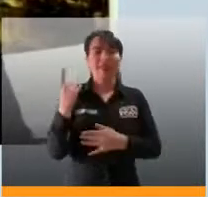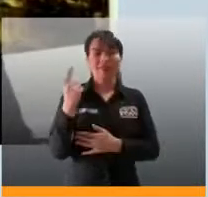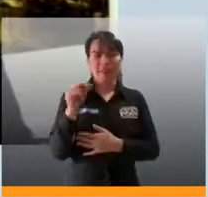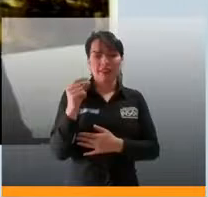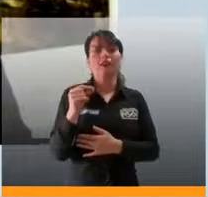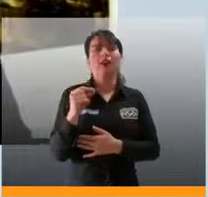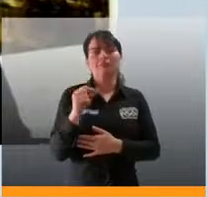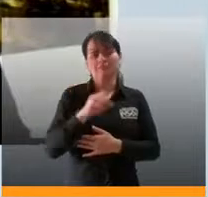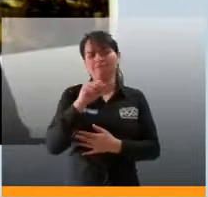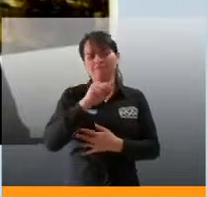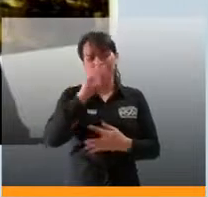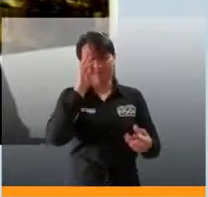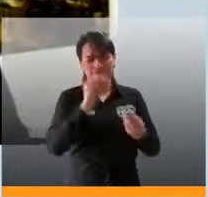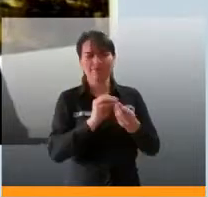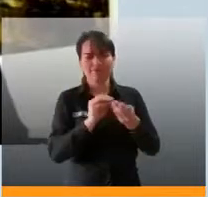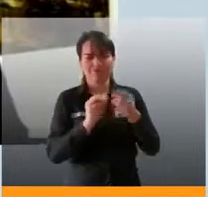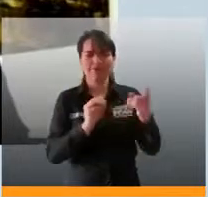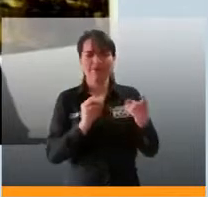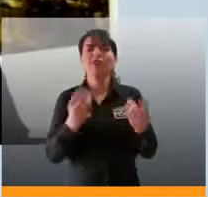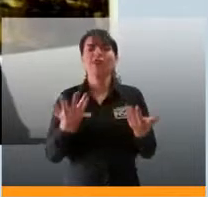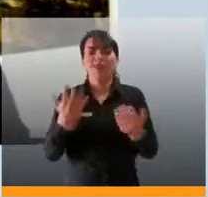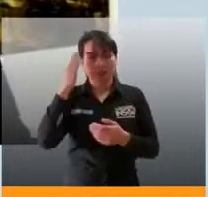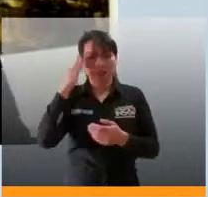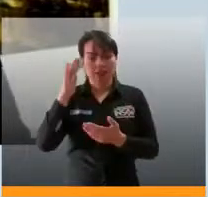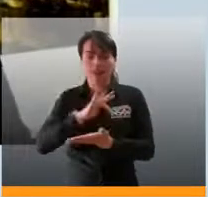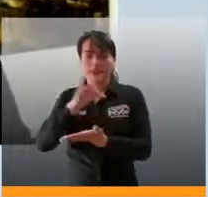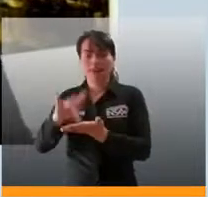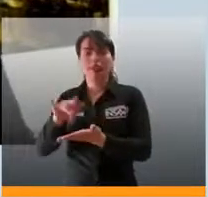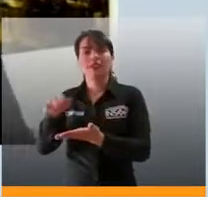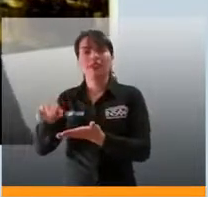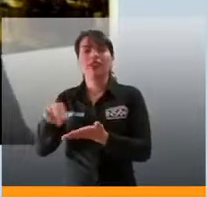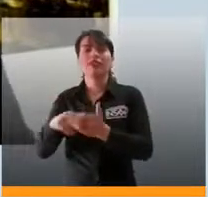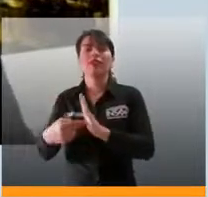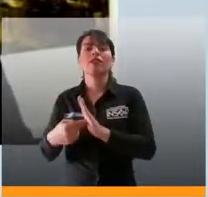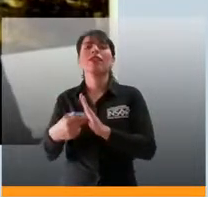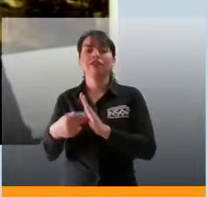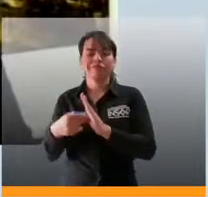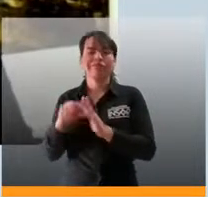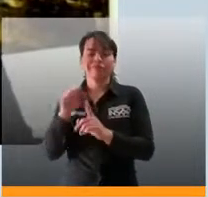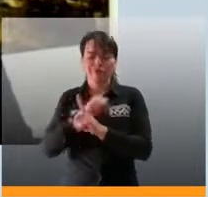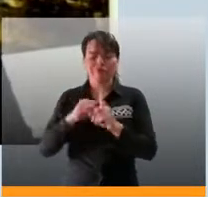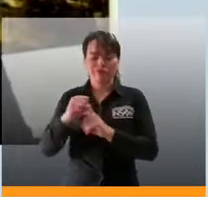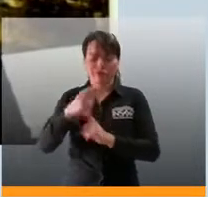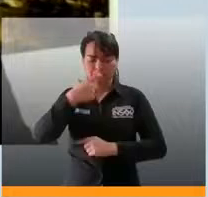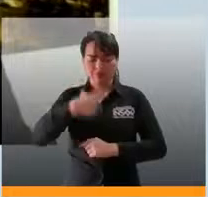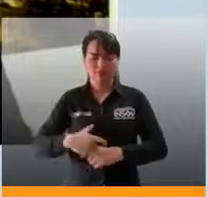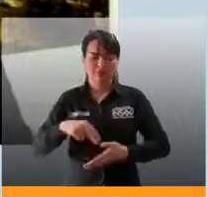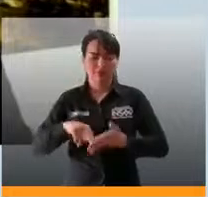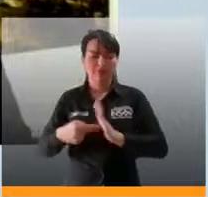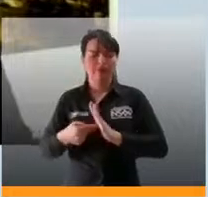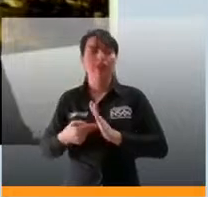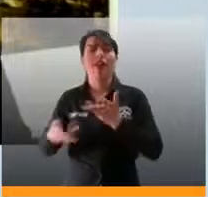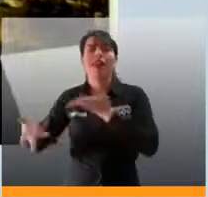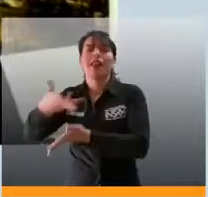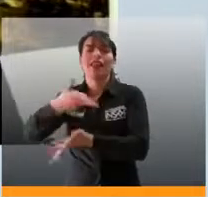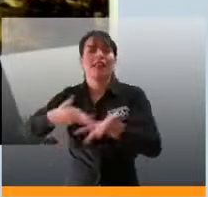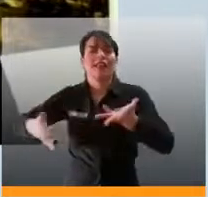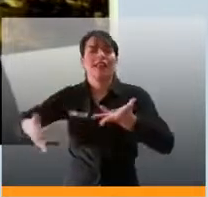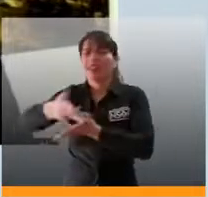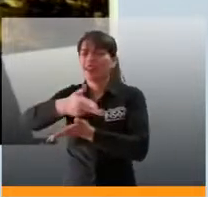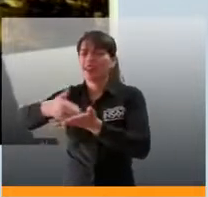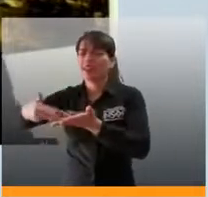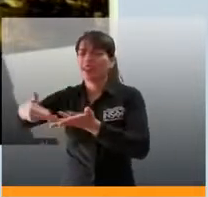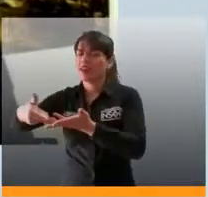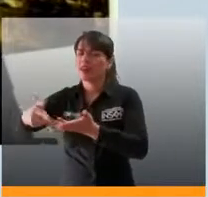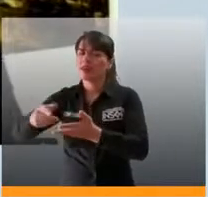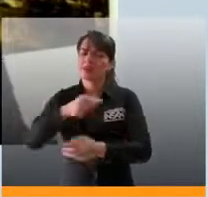la presencialidad pues tiene... el ser humano como ser social es un ser que interacciona y las tecnologías nos